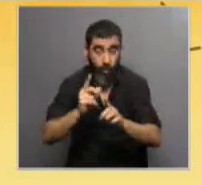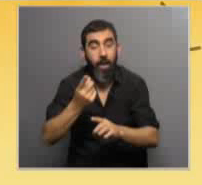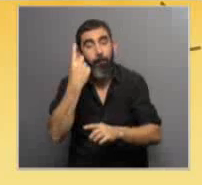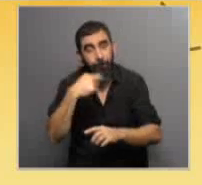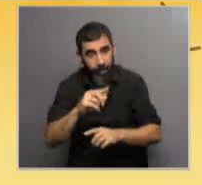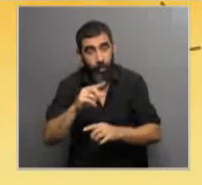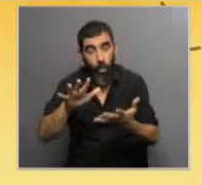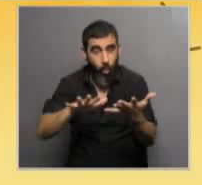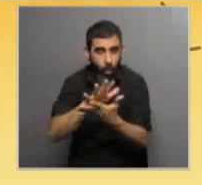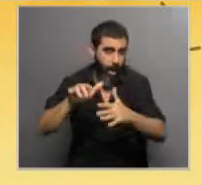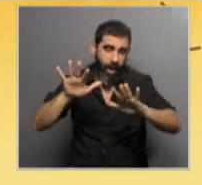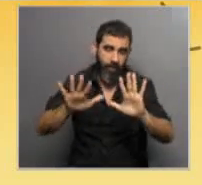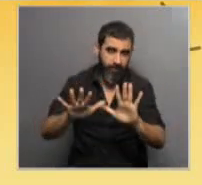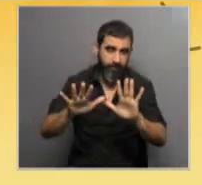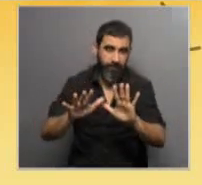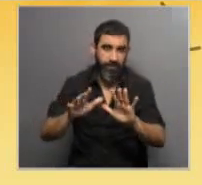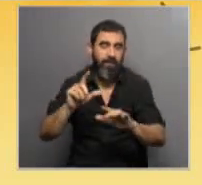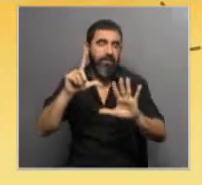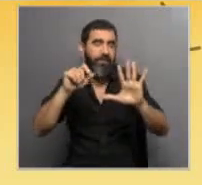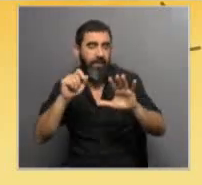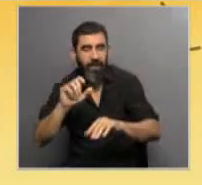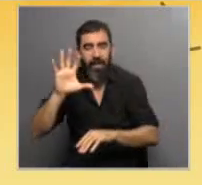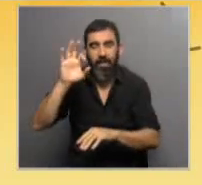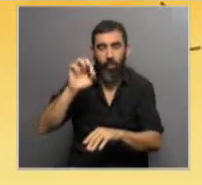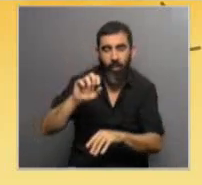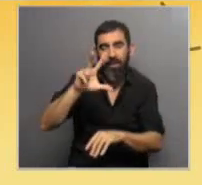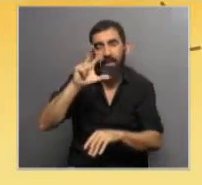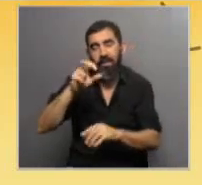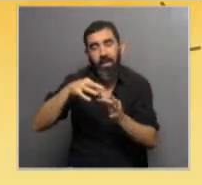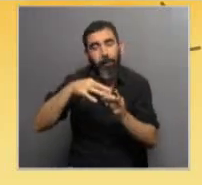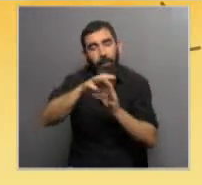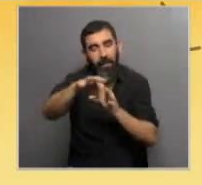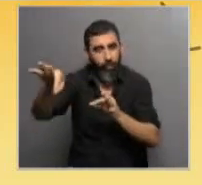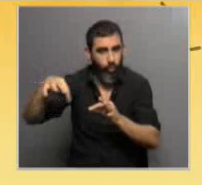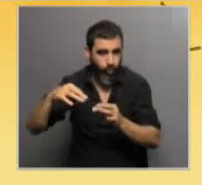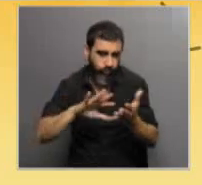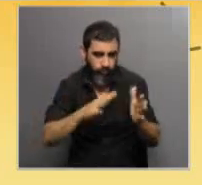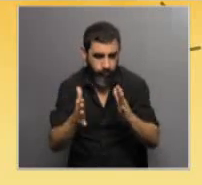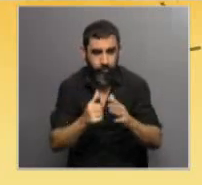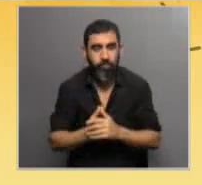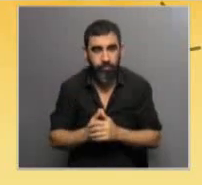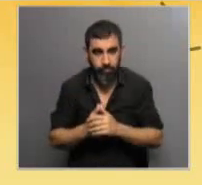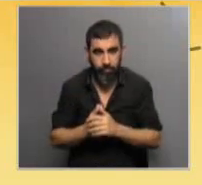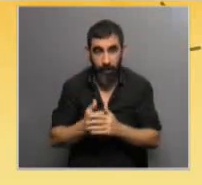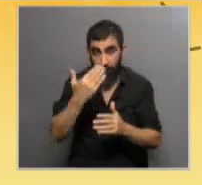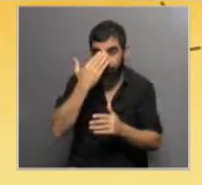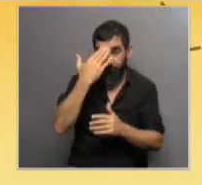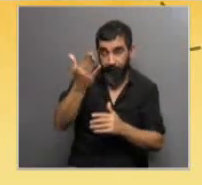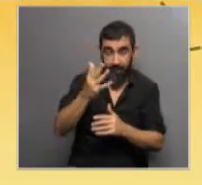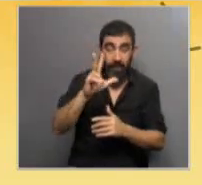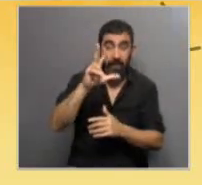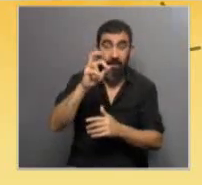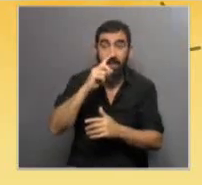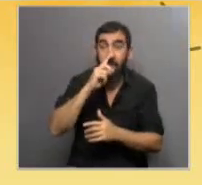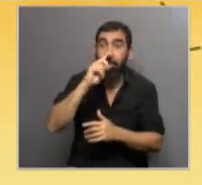digamos en los sectores así es que estamos hablando son 70 50 30 metros cúbicos que pasan delante de 30 mil